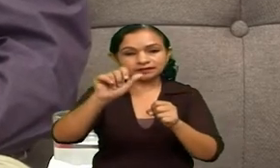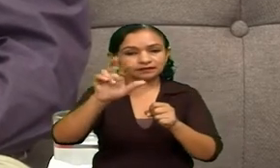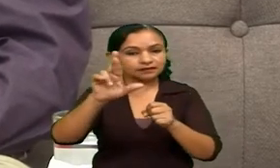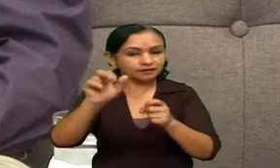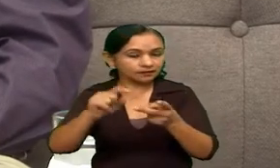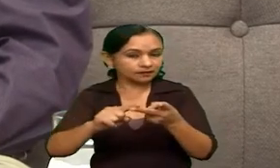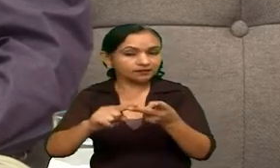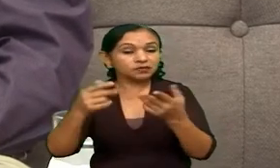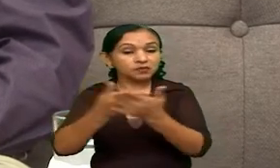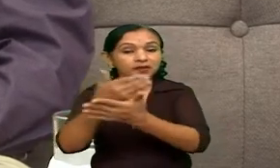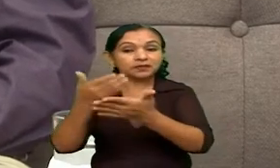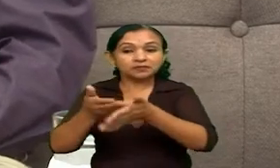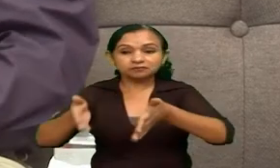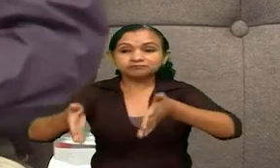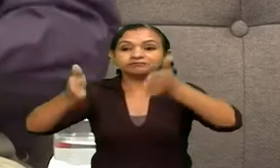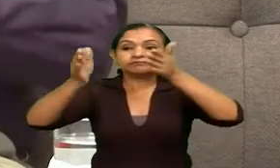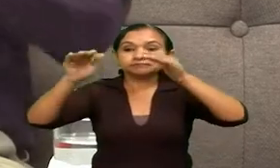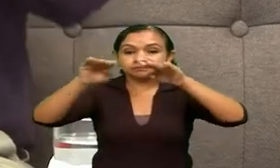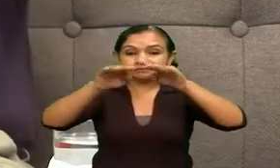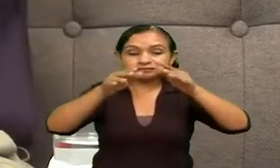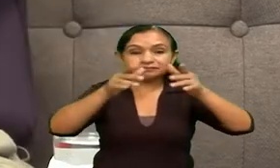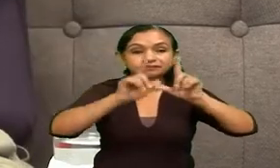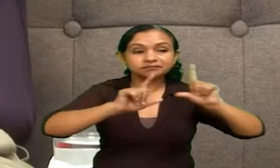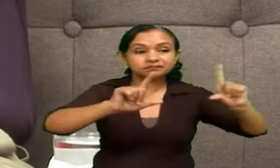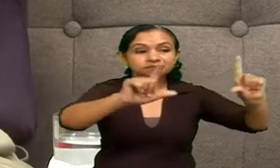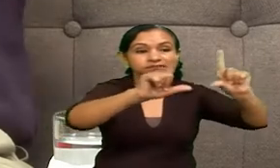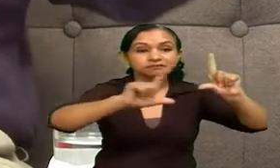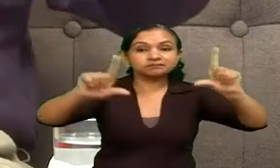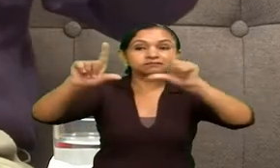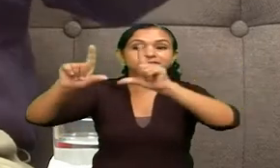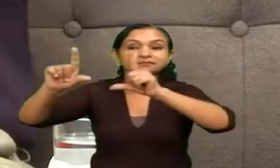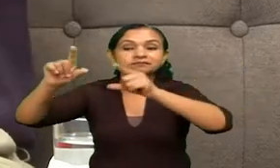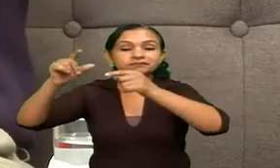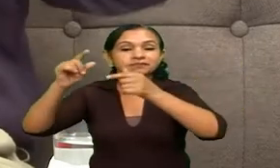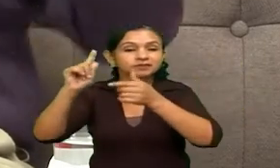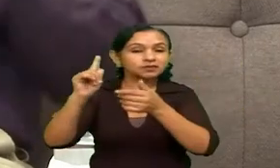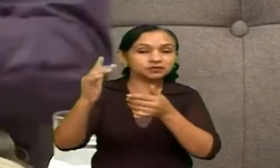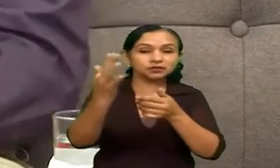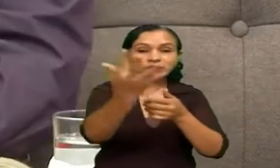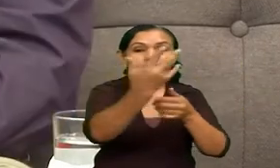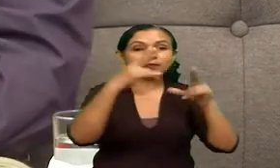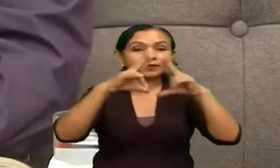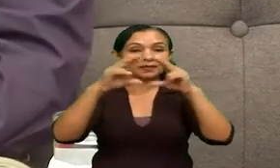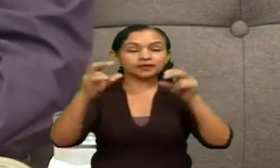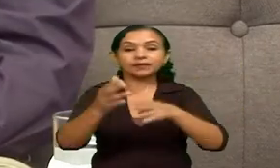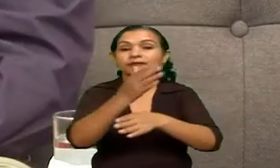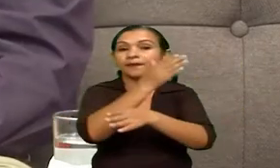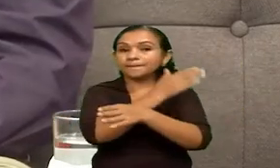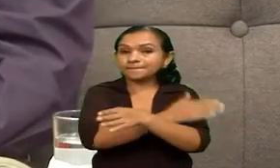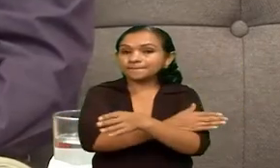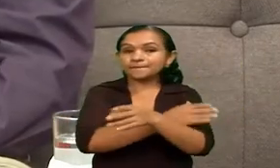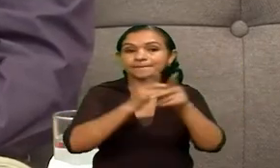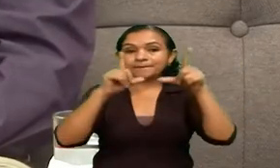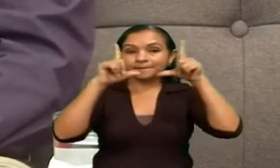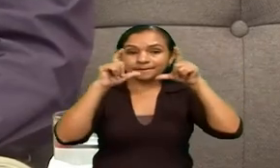Santa Clara. Entonces tenés, si vos ves, todo el país, como lo hemos mostrado en las